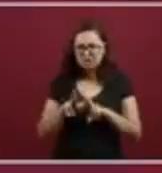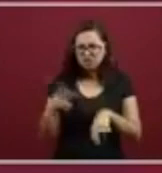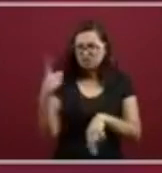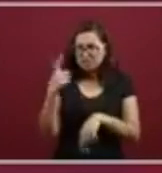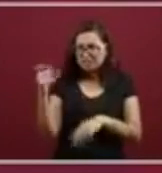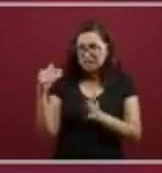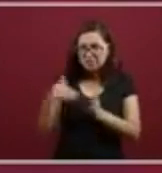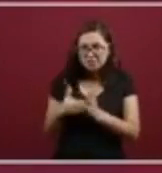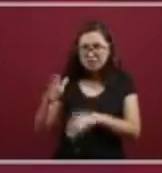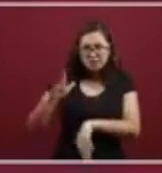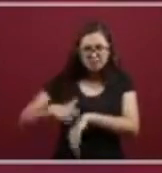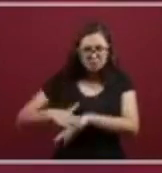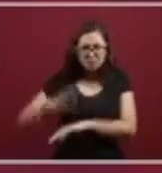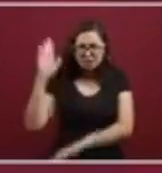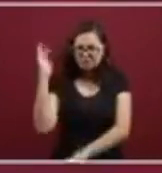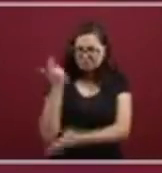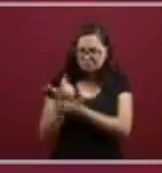presidente.